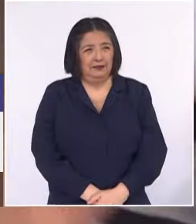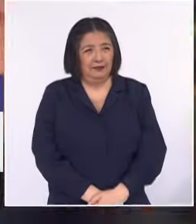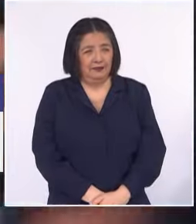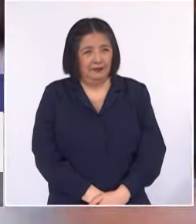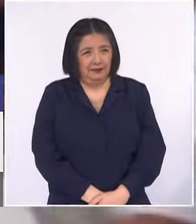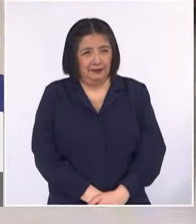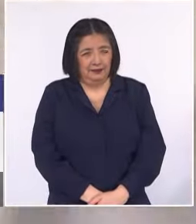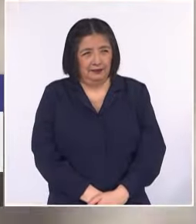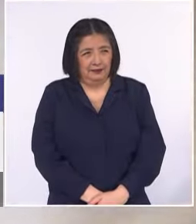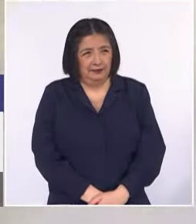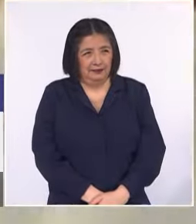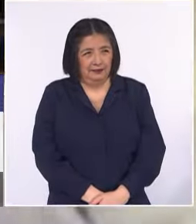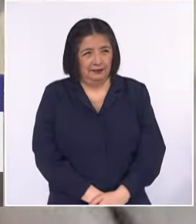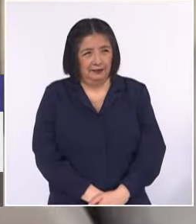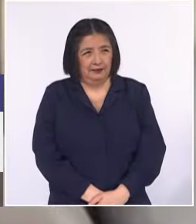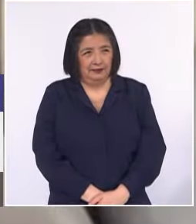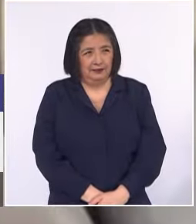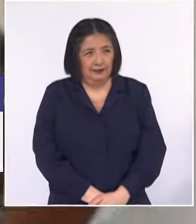A ver.